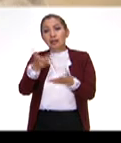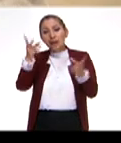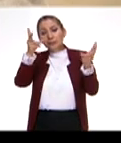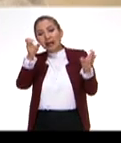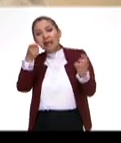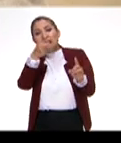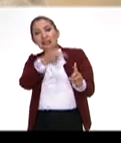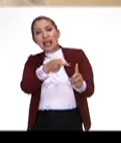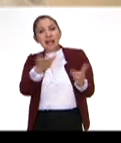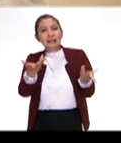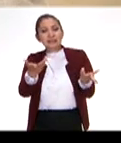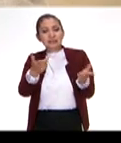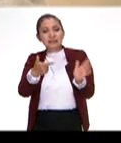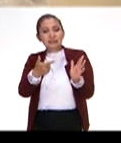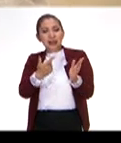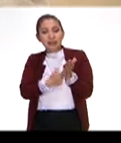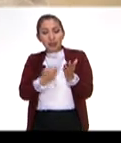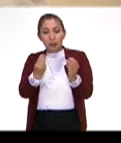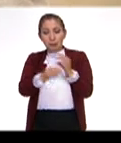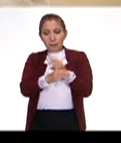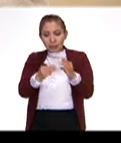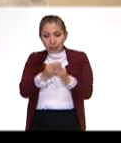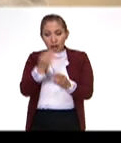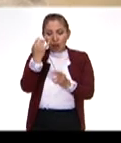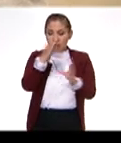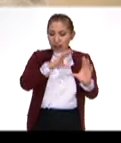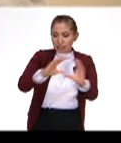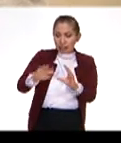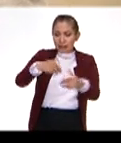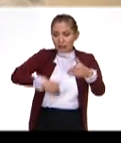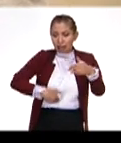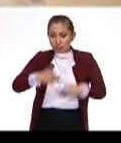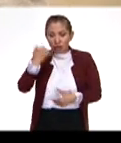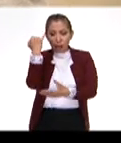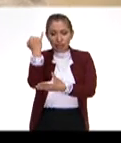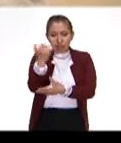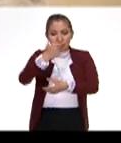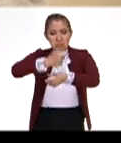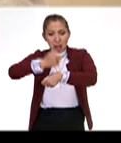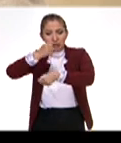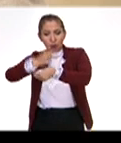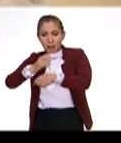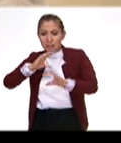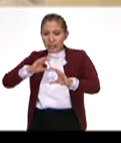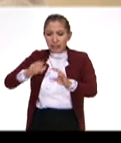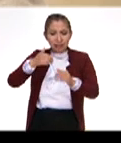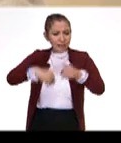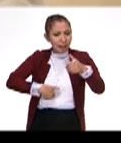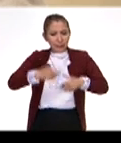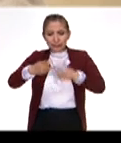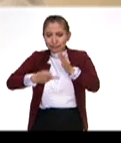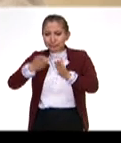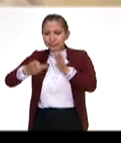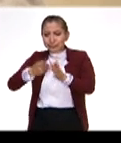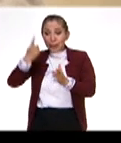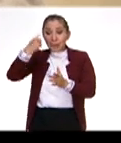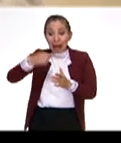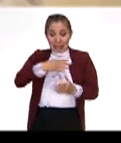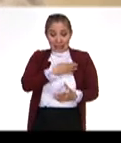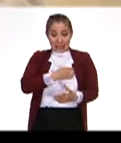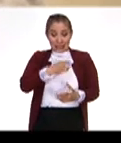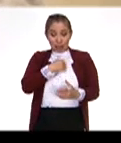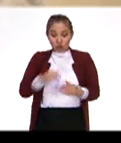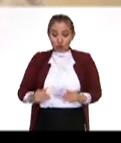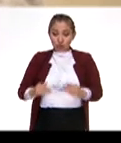asignatura de la educación artística estuviera presente desde el preescolar, la primaria, secundaria, y que nuestros